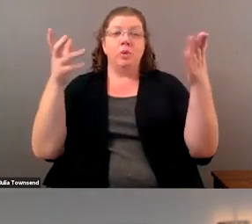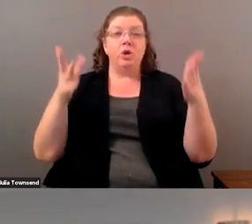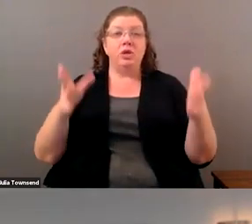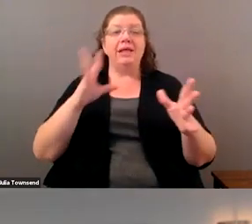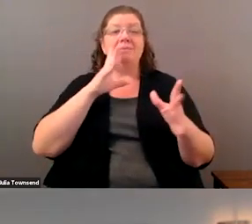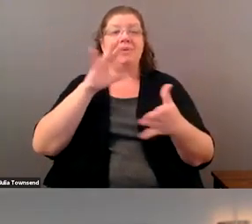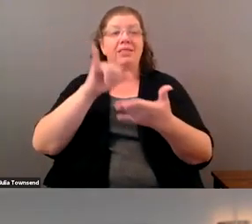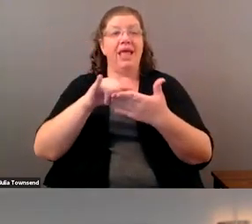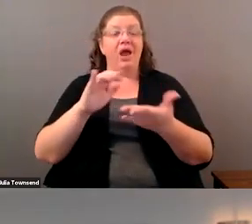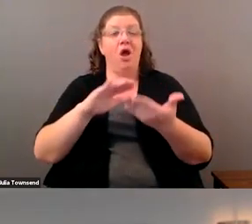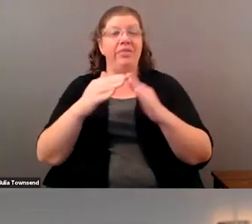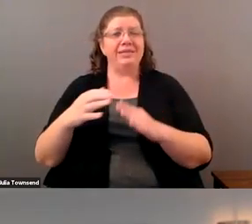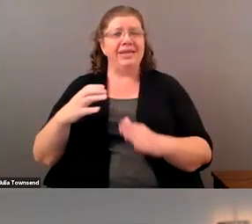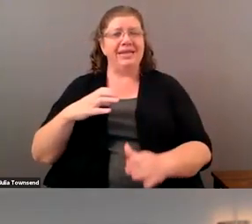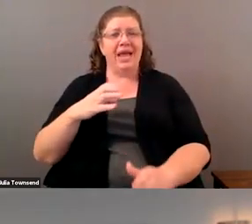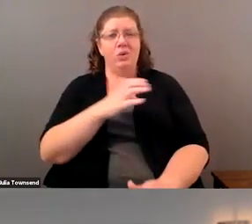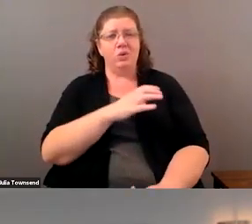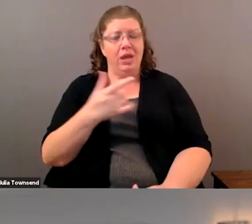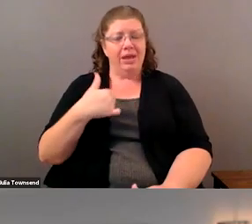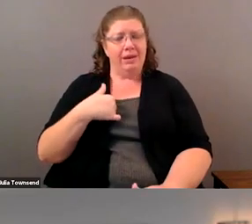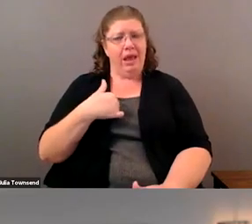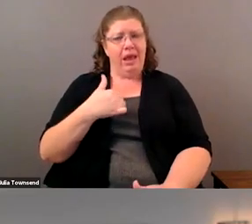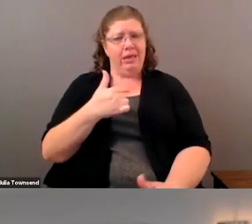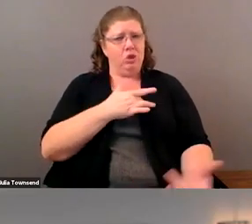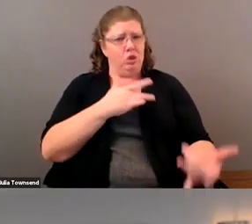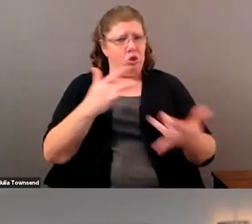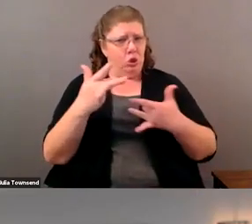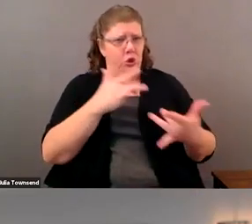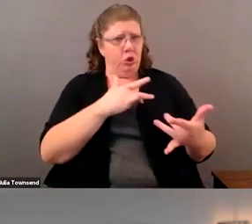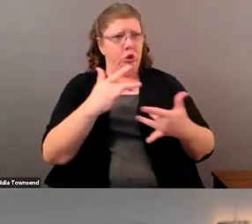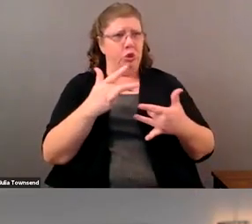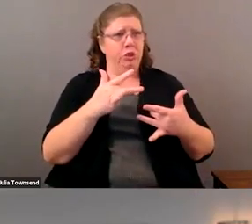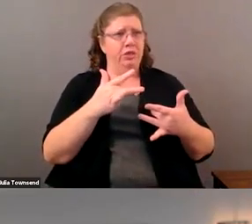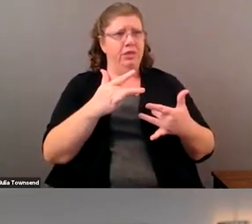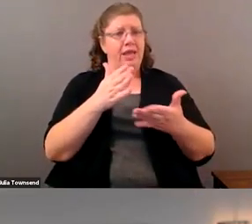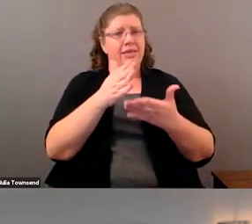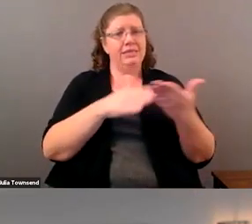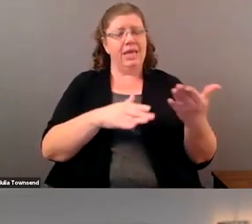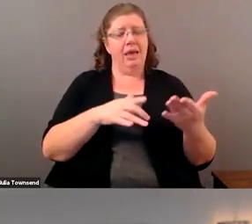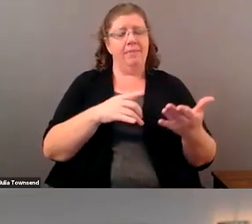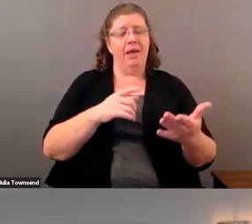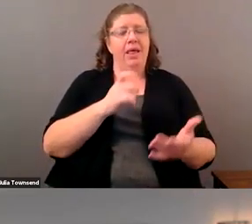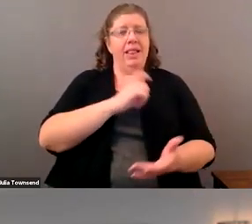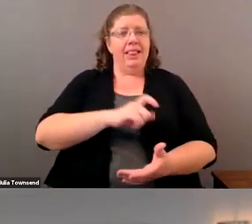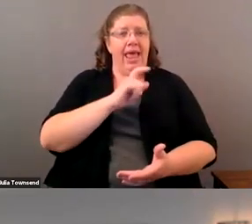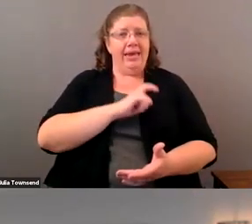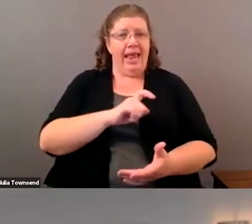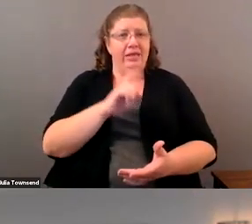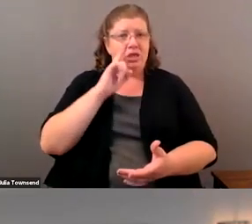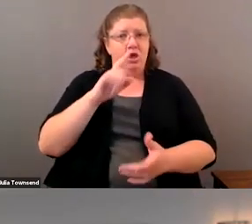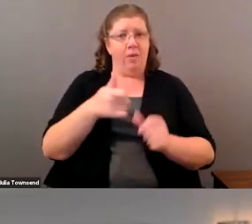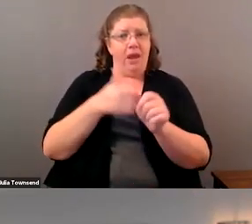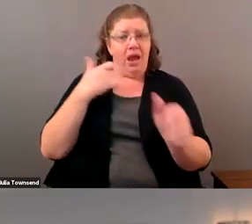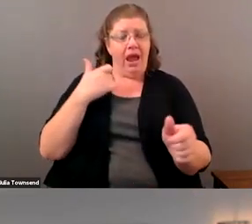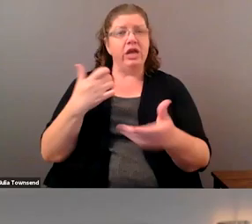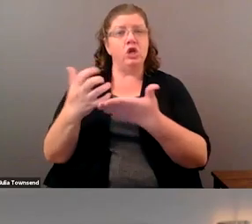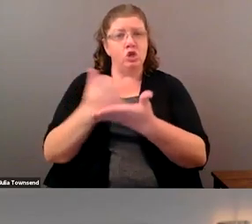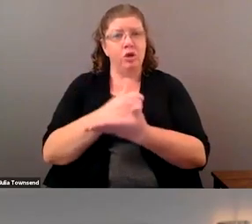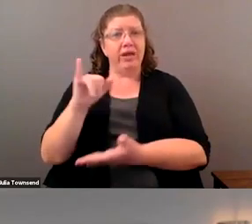estudiantes latinos en educación especial he escuchado que la superintendente habló acerca de esto ante el consejo de la ciudad y mi preocupación es